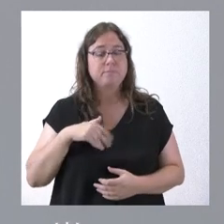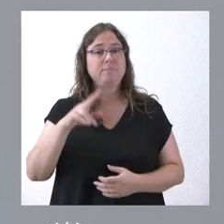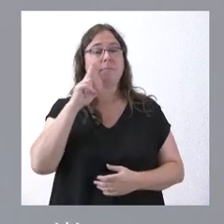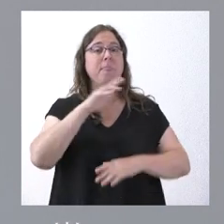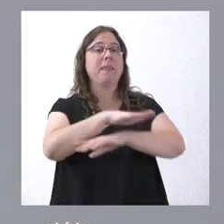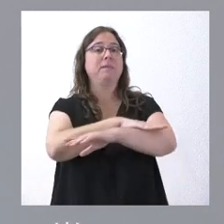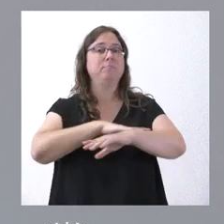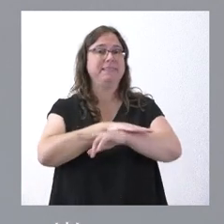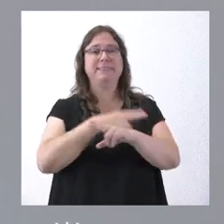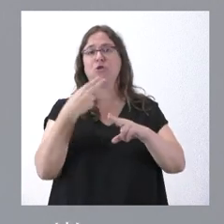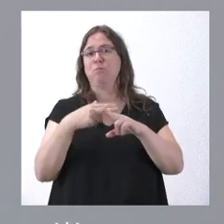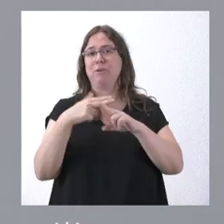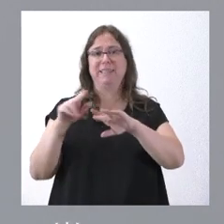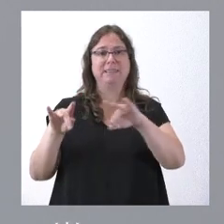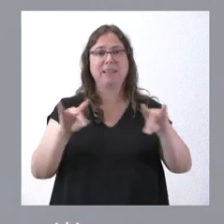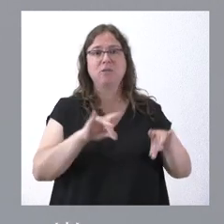de Política Territorial